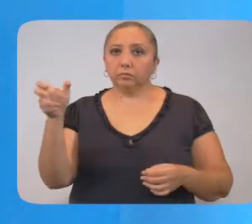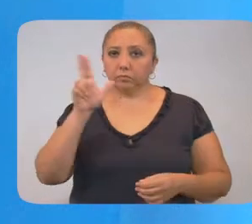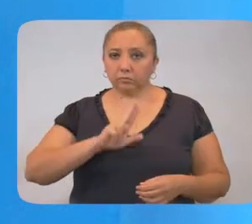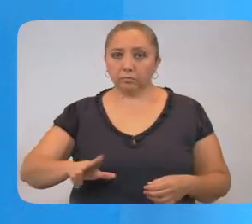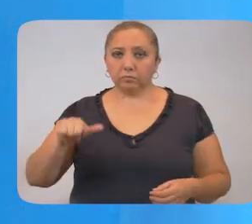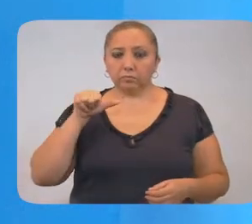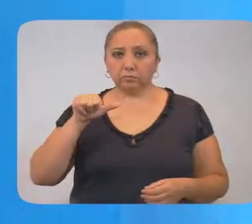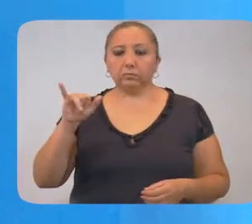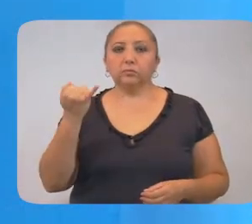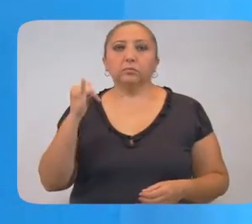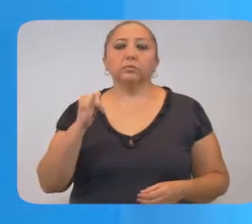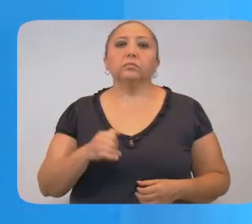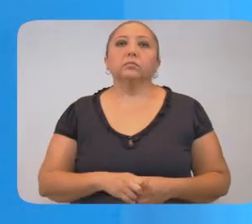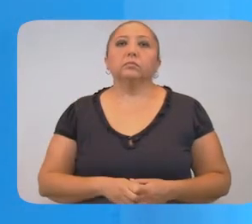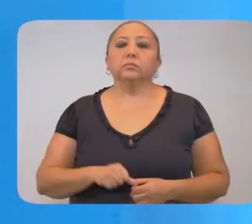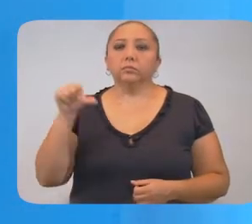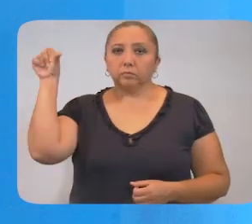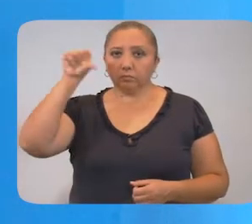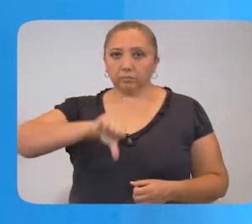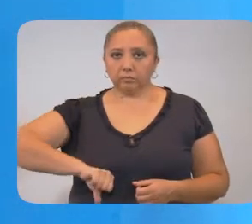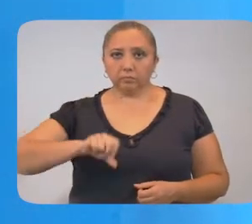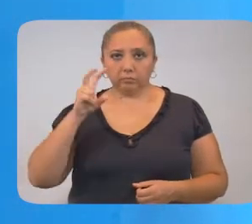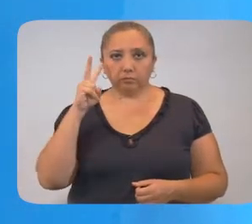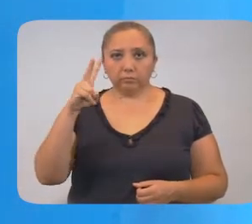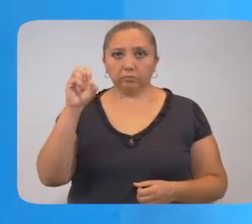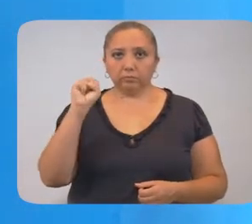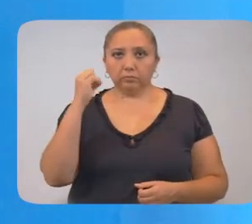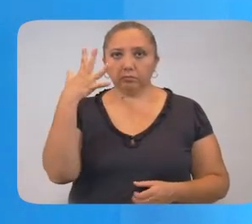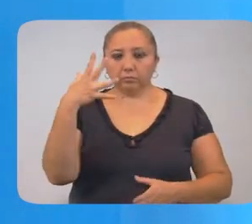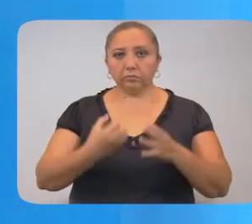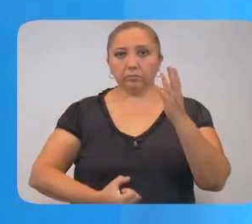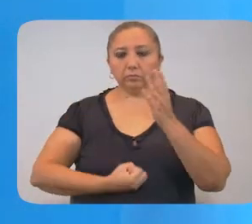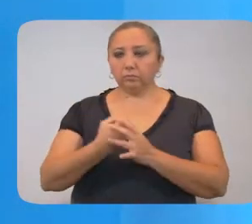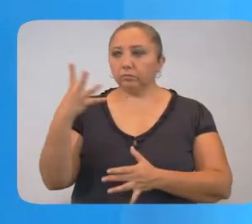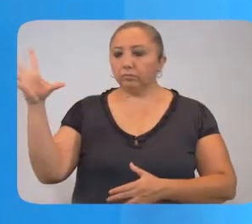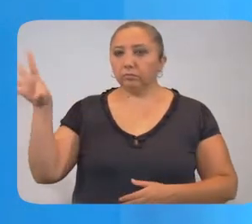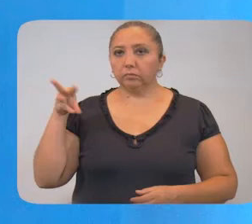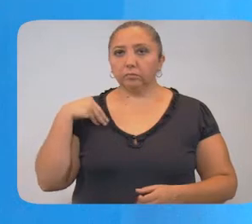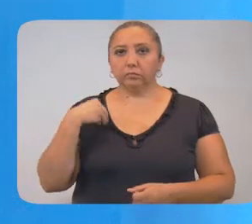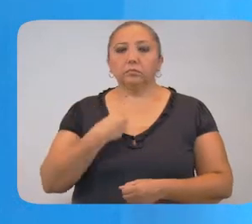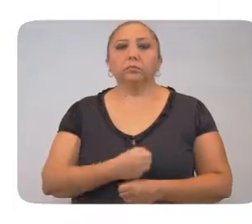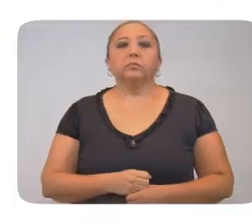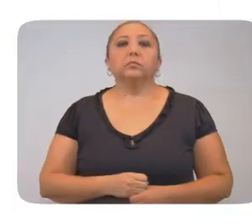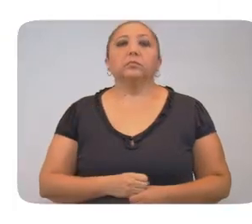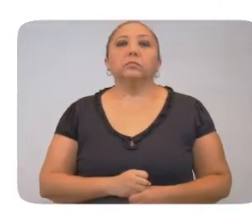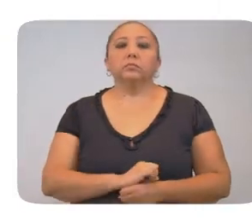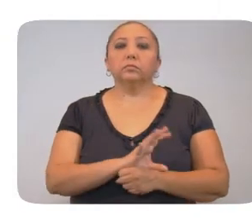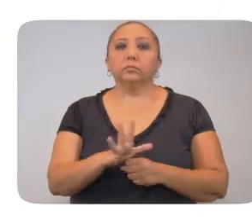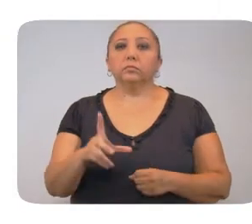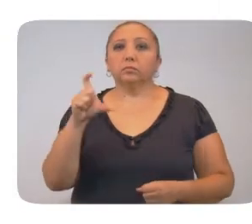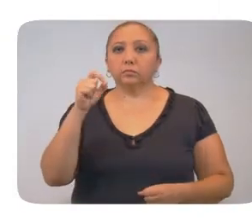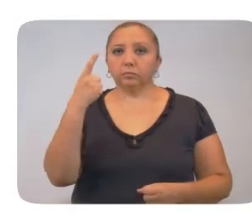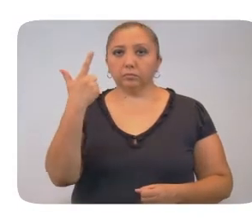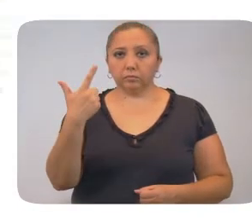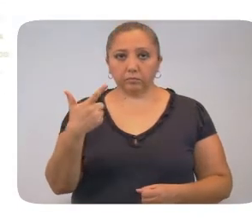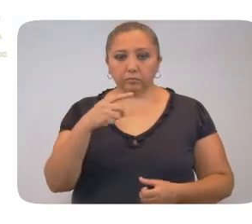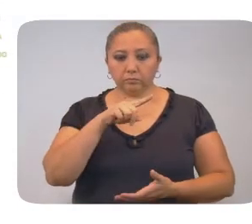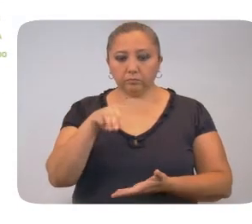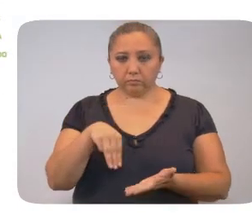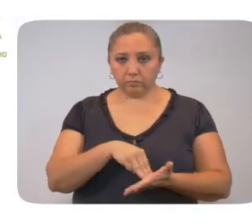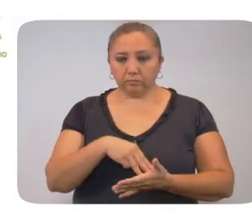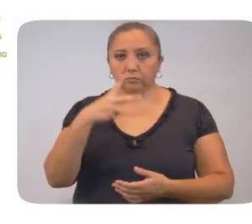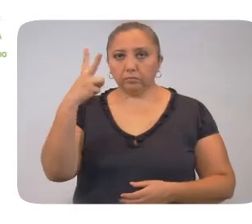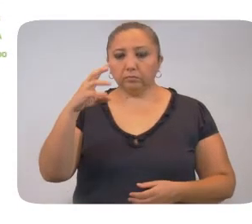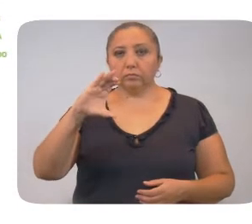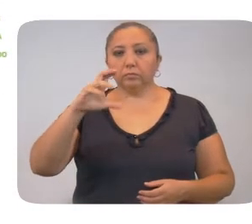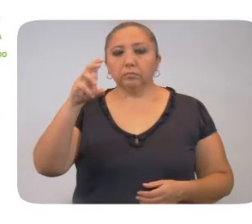martes 16 de junio. Hoy se detectaron 65 nuevos contagios de coronavirus, 27 en Mérida, 3